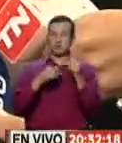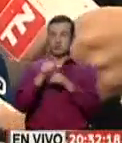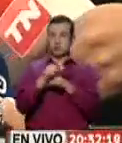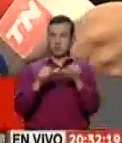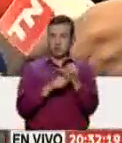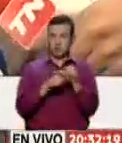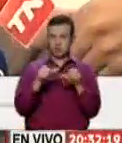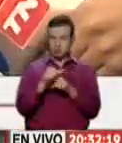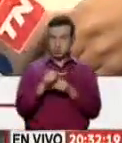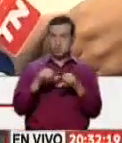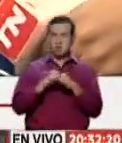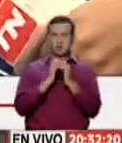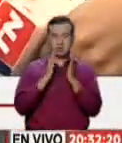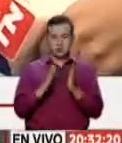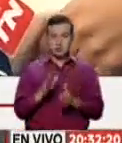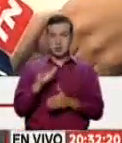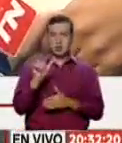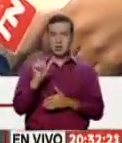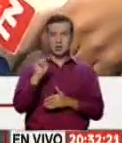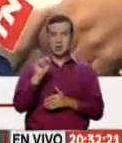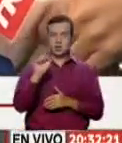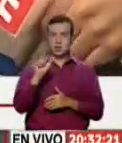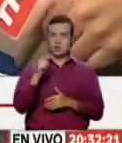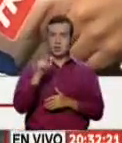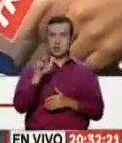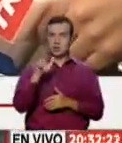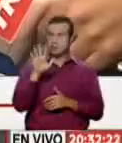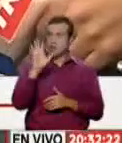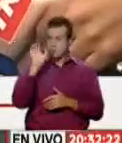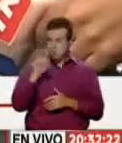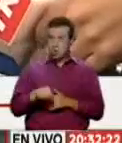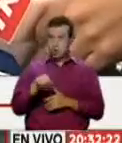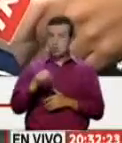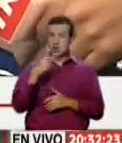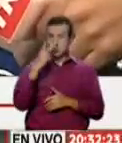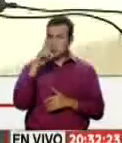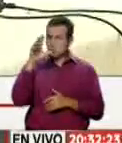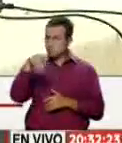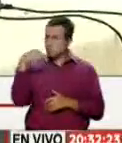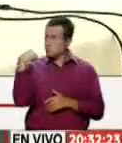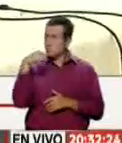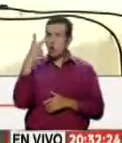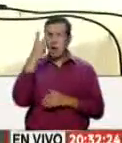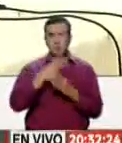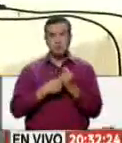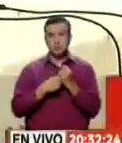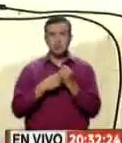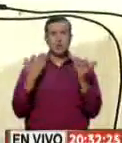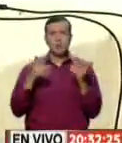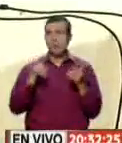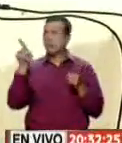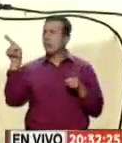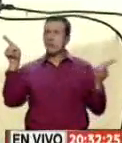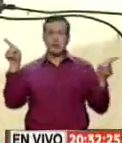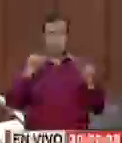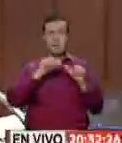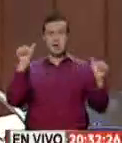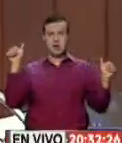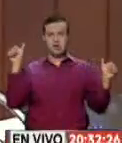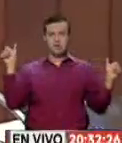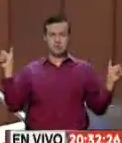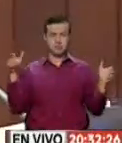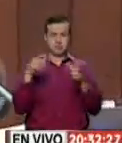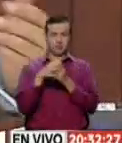asesores de la asambleísta Ana Galarza pueden estar en dos sitios al mismo tiempo. Por lo demás, se ratificó en las acusaciones. Asegura que